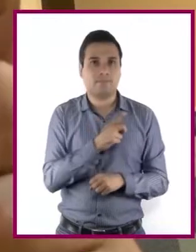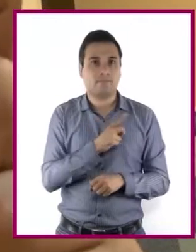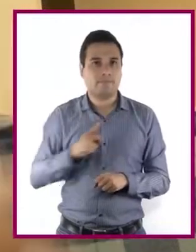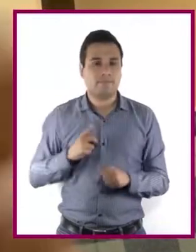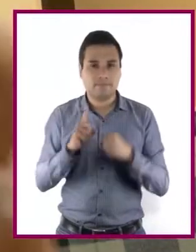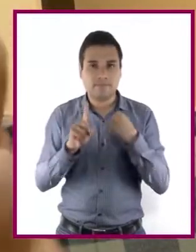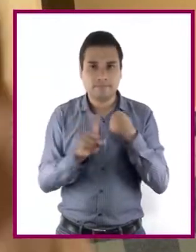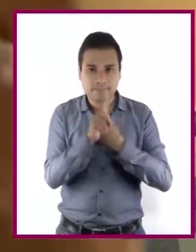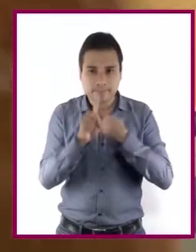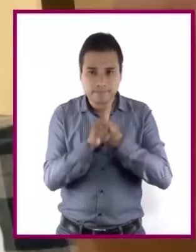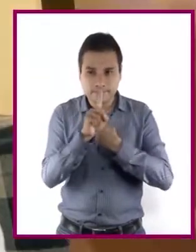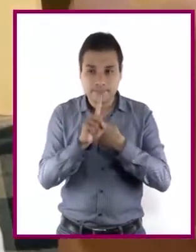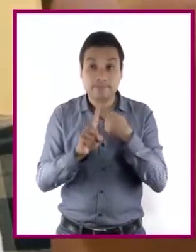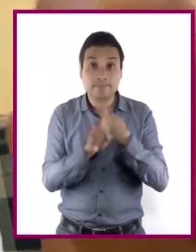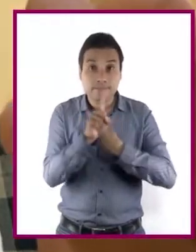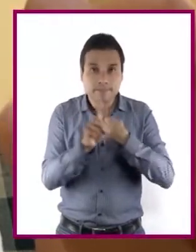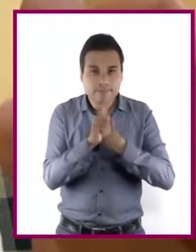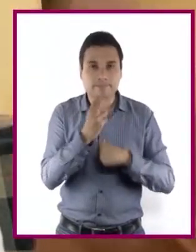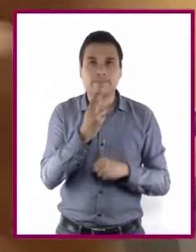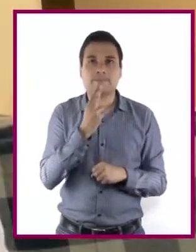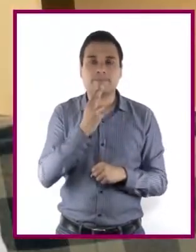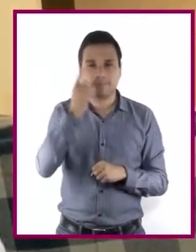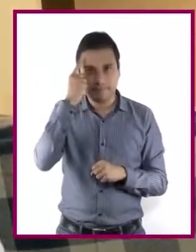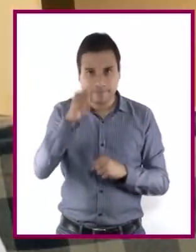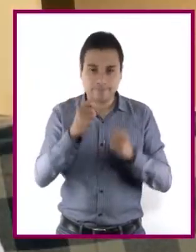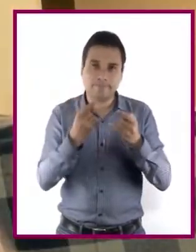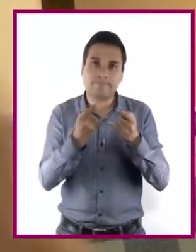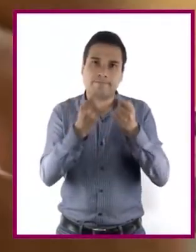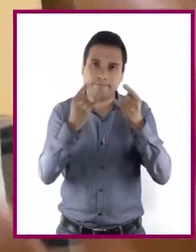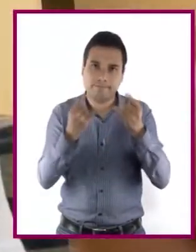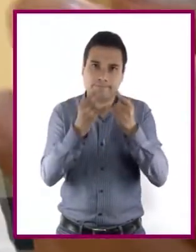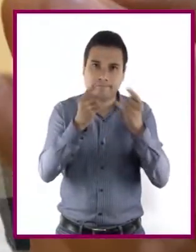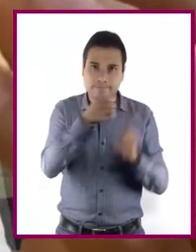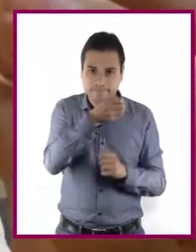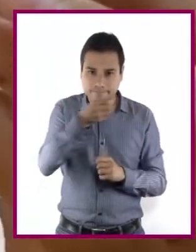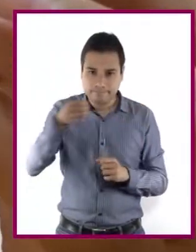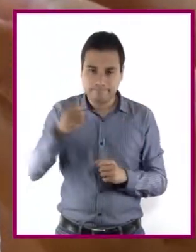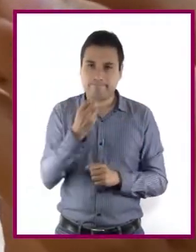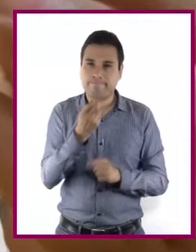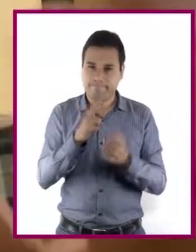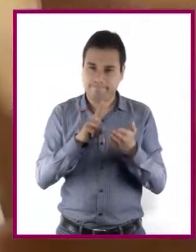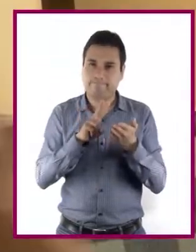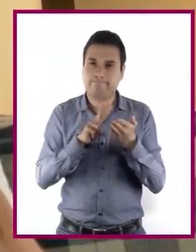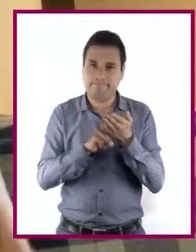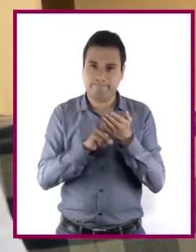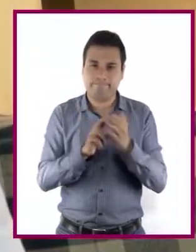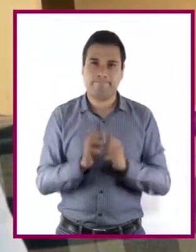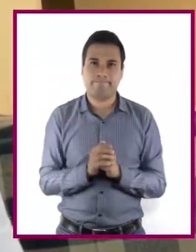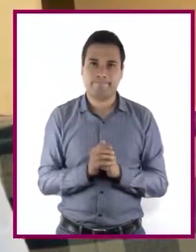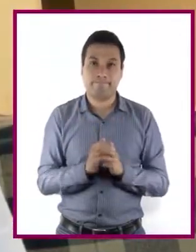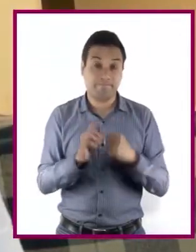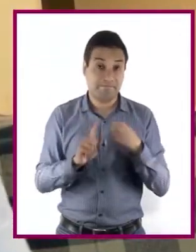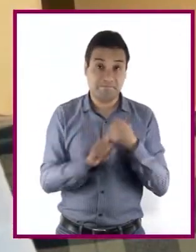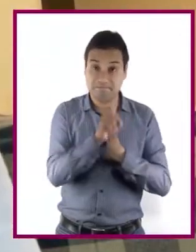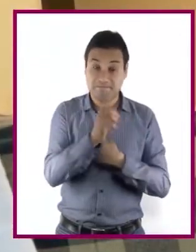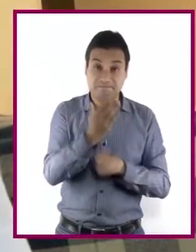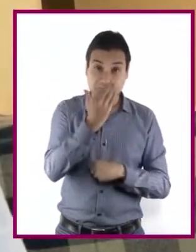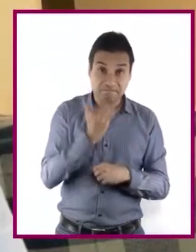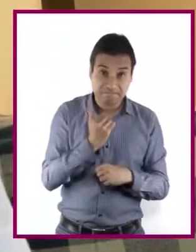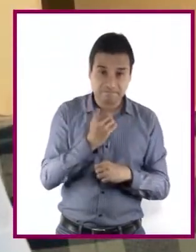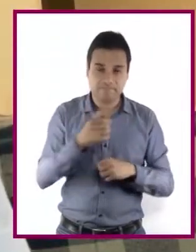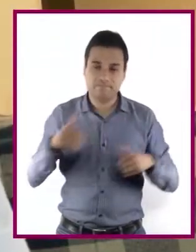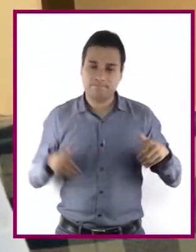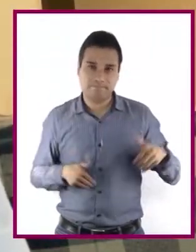porque el conflicto es la esencia del drama y el drama es la esencia del teatro. Sin drama, no hay